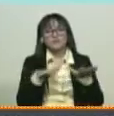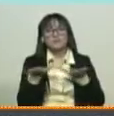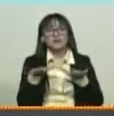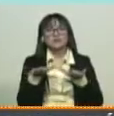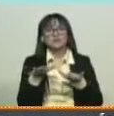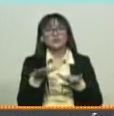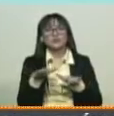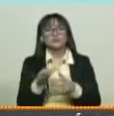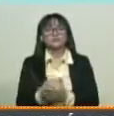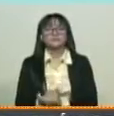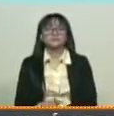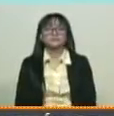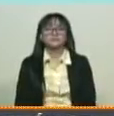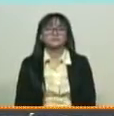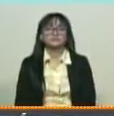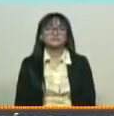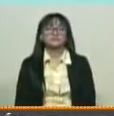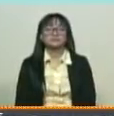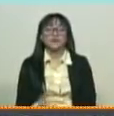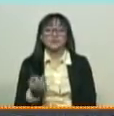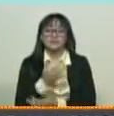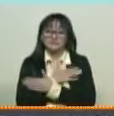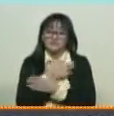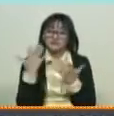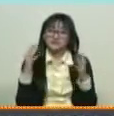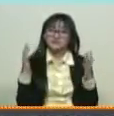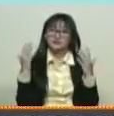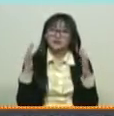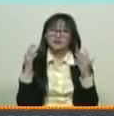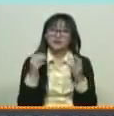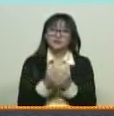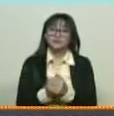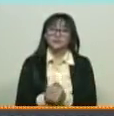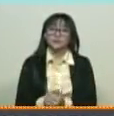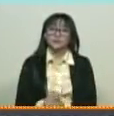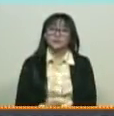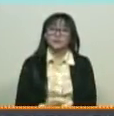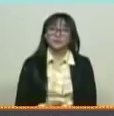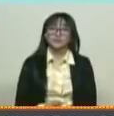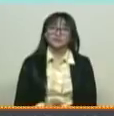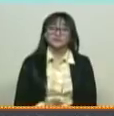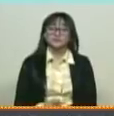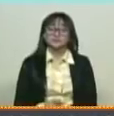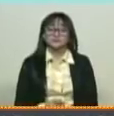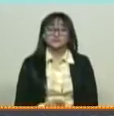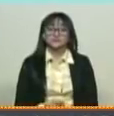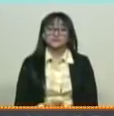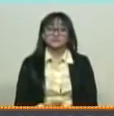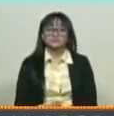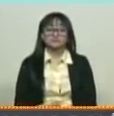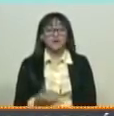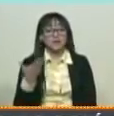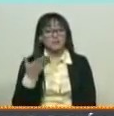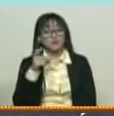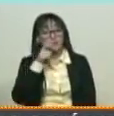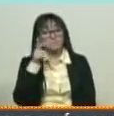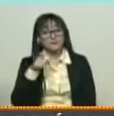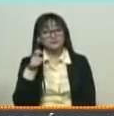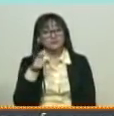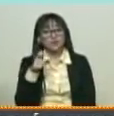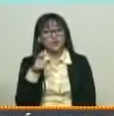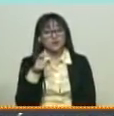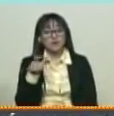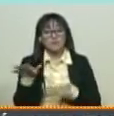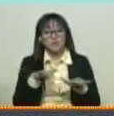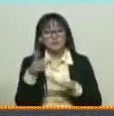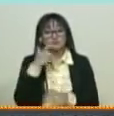de movimiento. Los felicito por la gran acogida que ha tenido en la sociedad venezolana la irrupción del